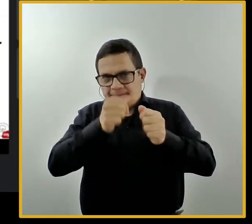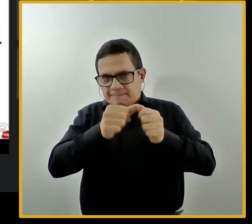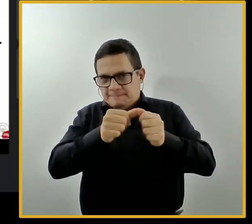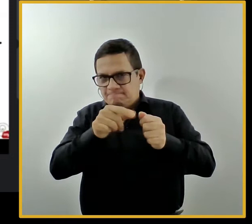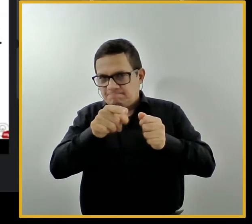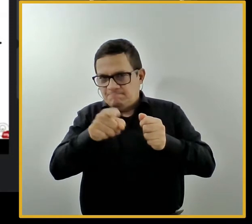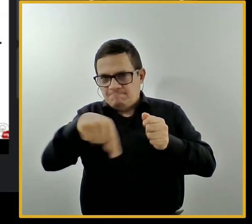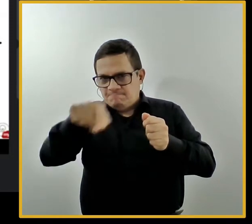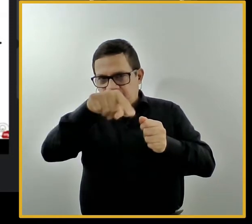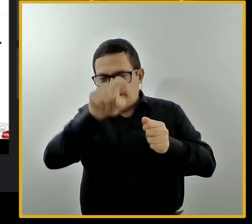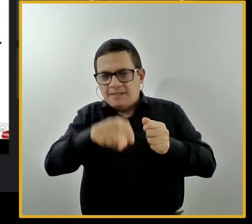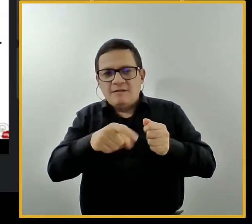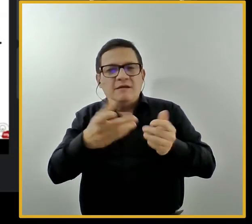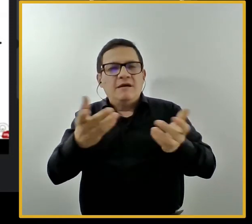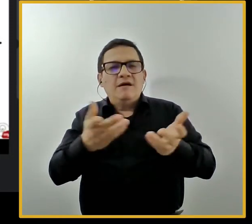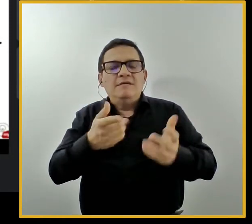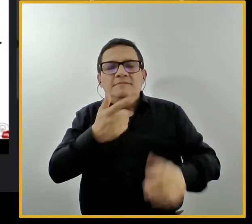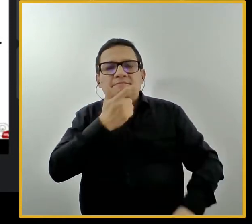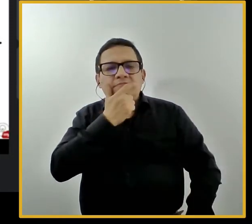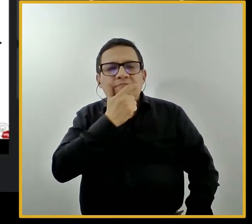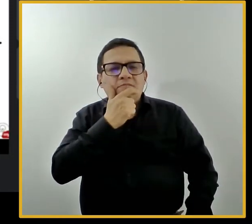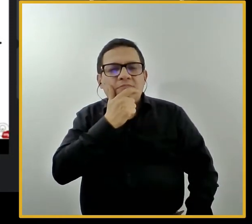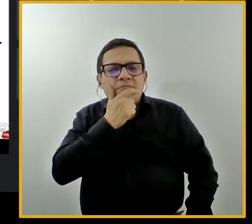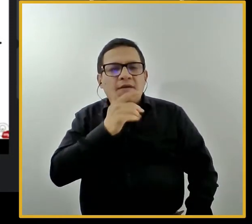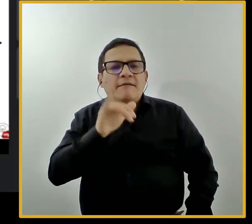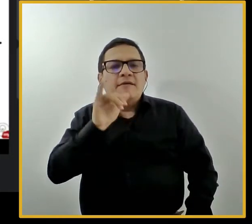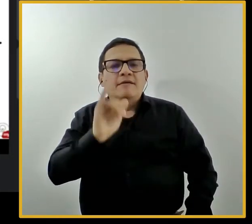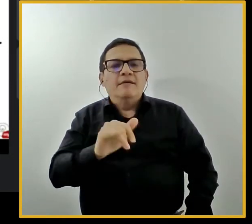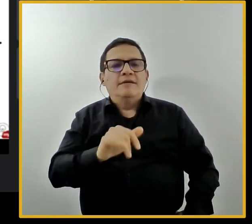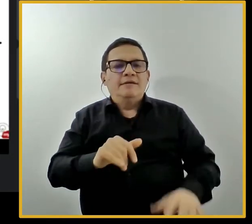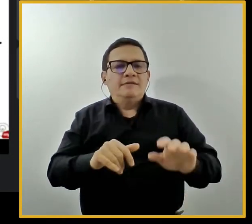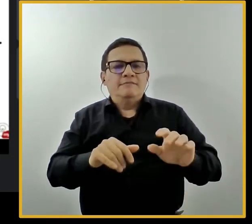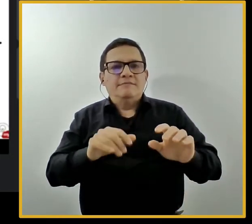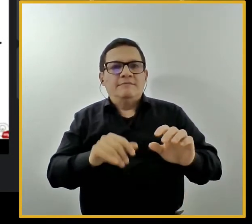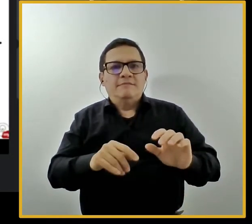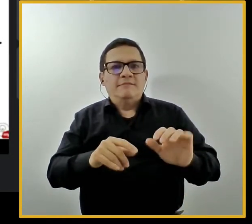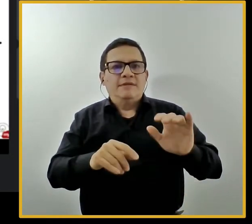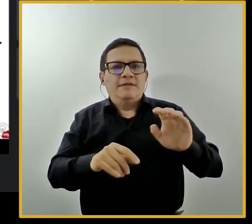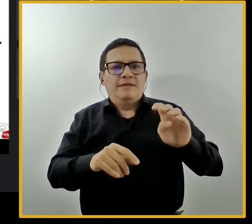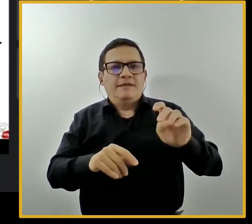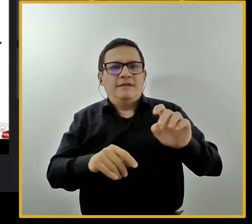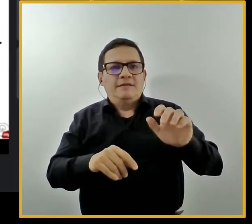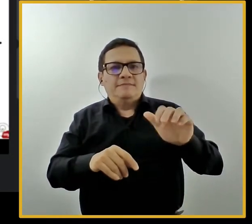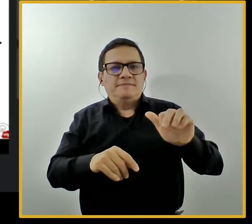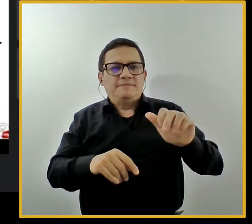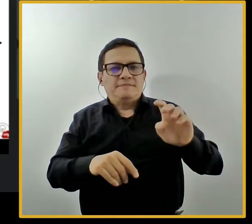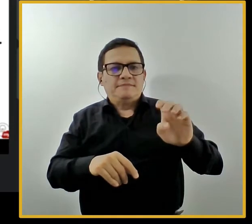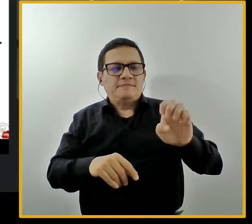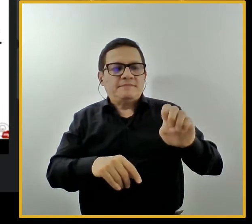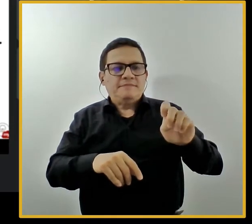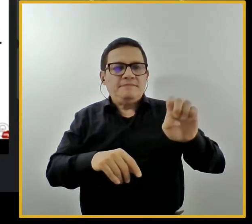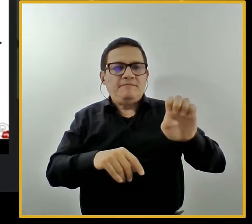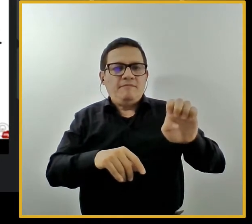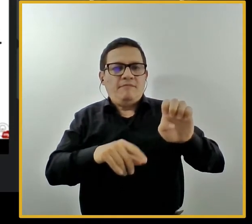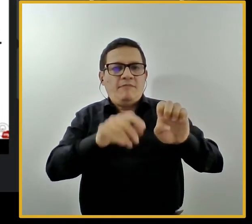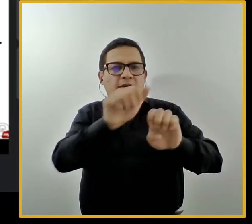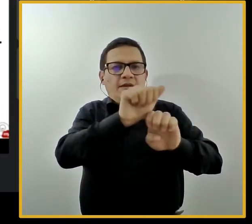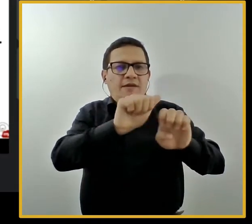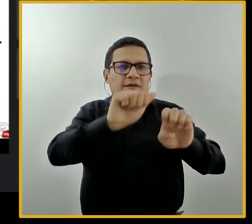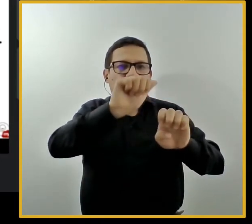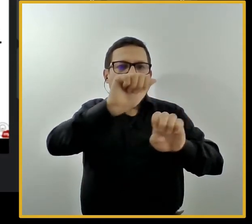nosotros tenemos allí que el exponencial de a más b,